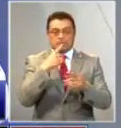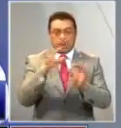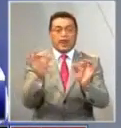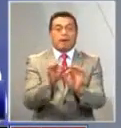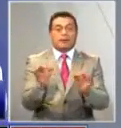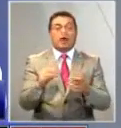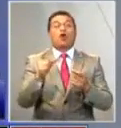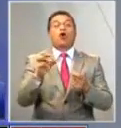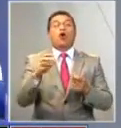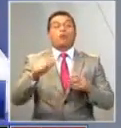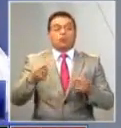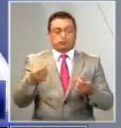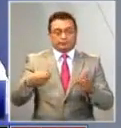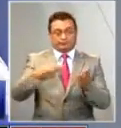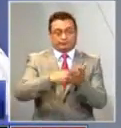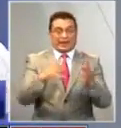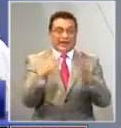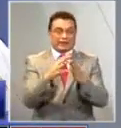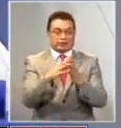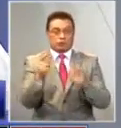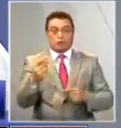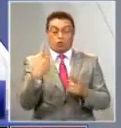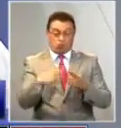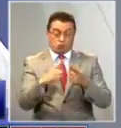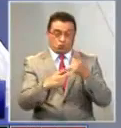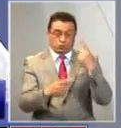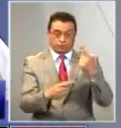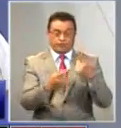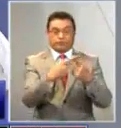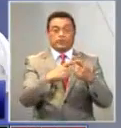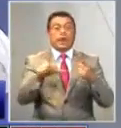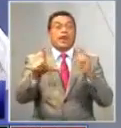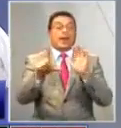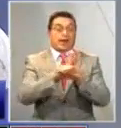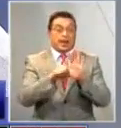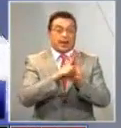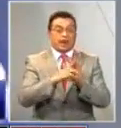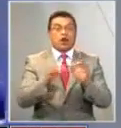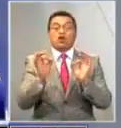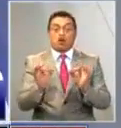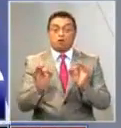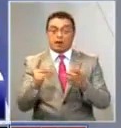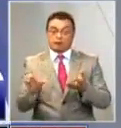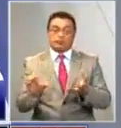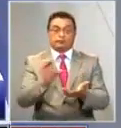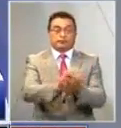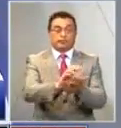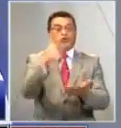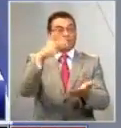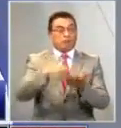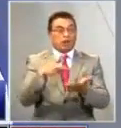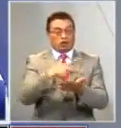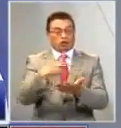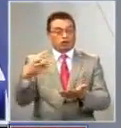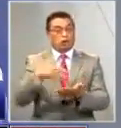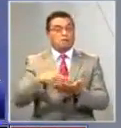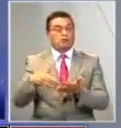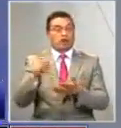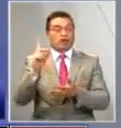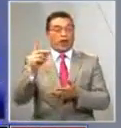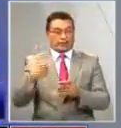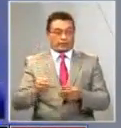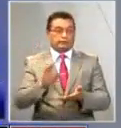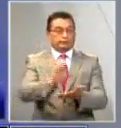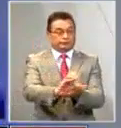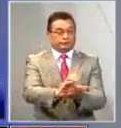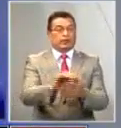el presupuesto en el ejército. Uno, mediante ley de presupuesto normal, que son alrededor de 2.200 millones de dólares. Y una